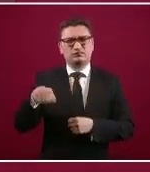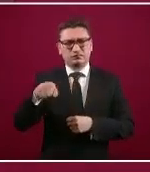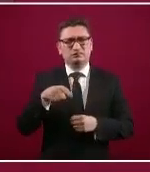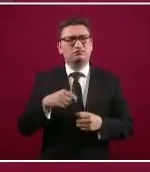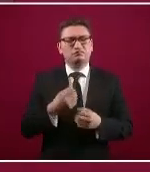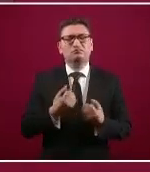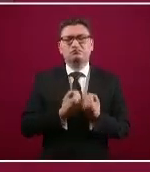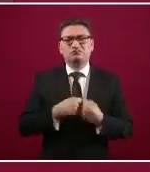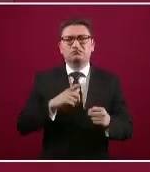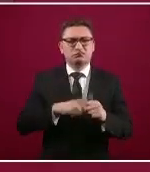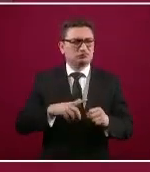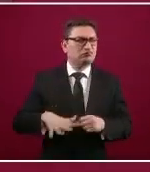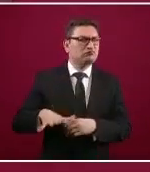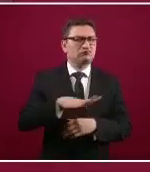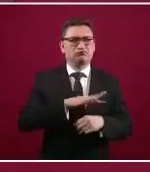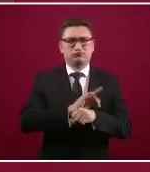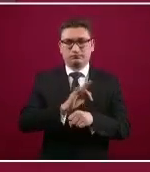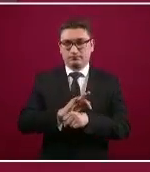muchos campesinos